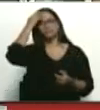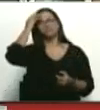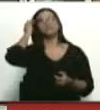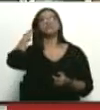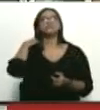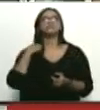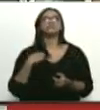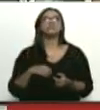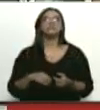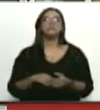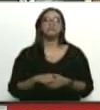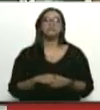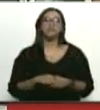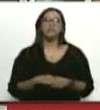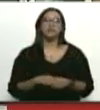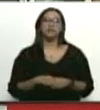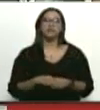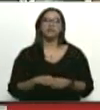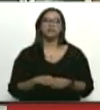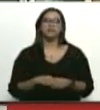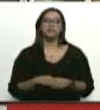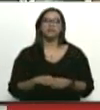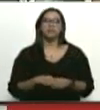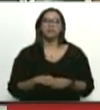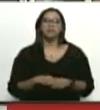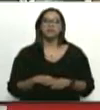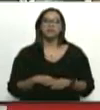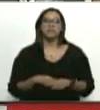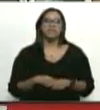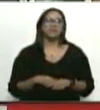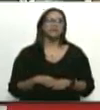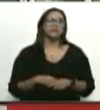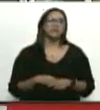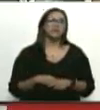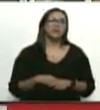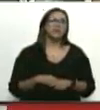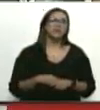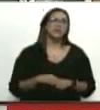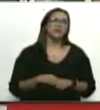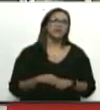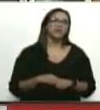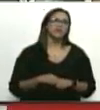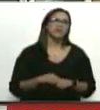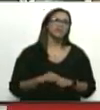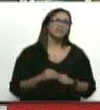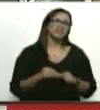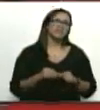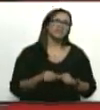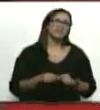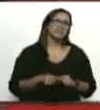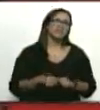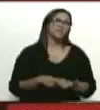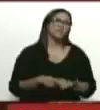Ustedes no habían nacido, pero, y del partido también hay unos compañeros aquí jóvenes también ellos.